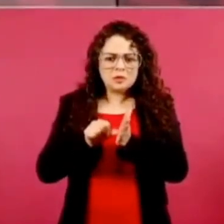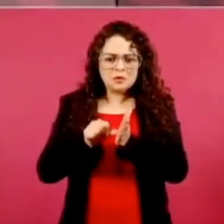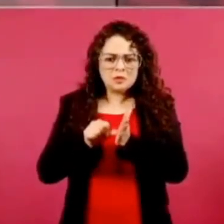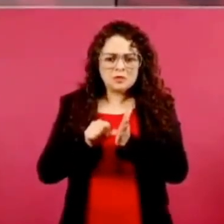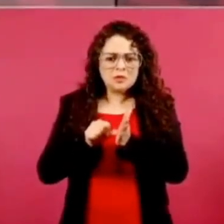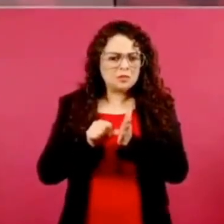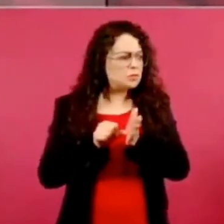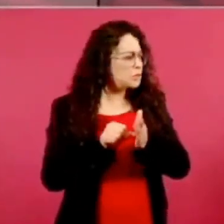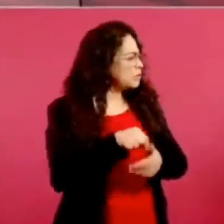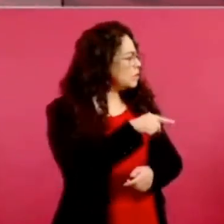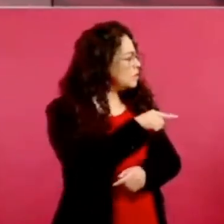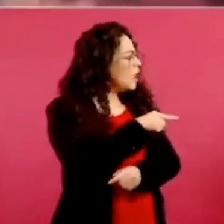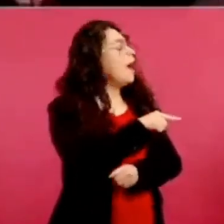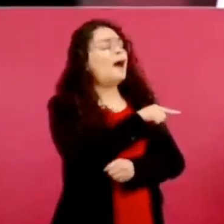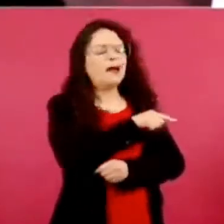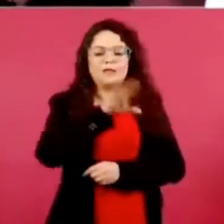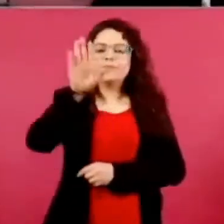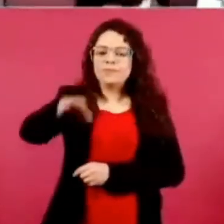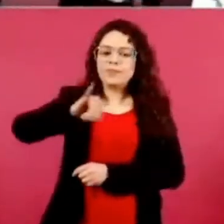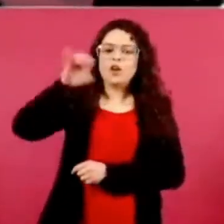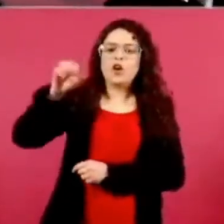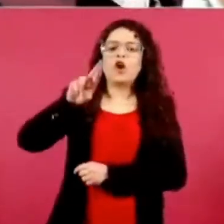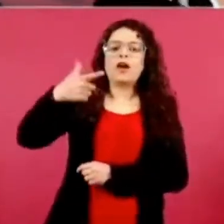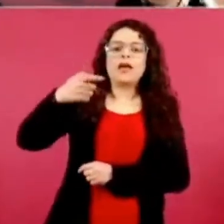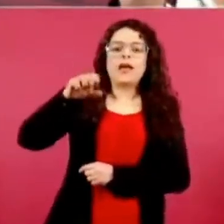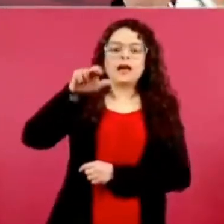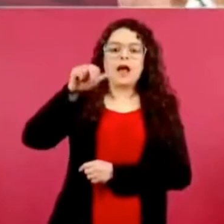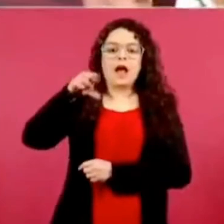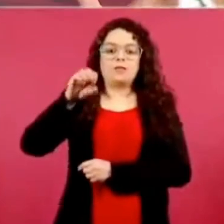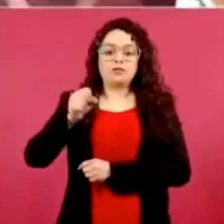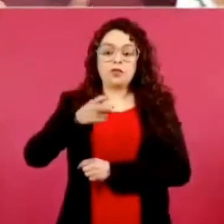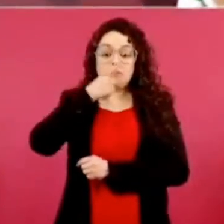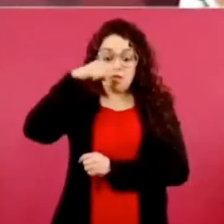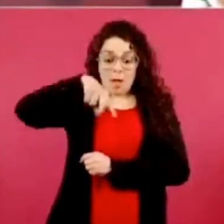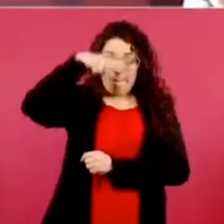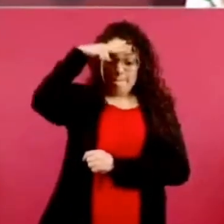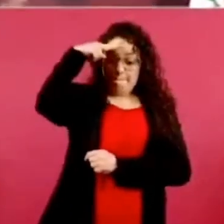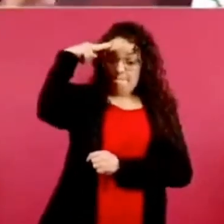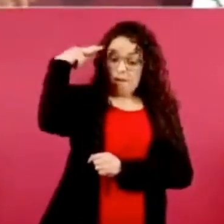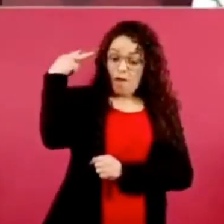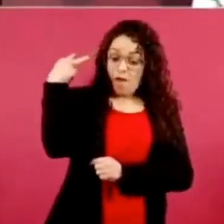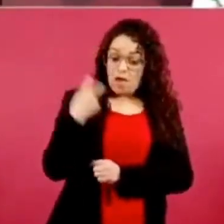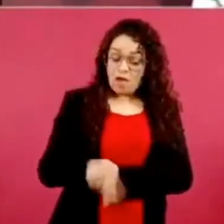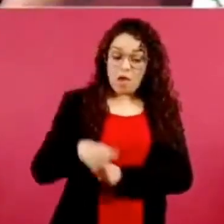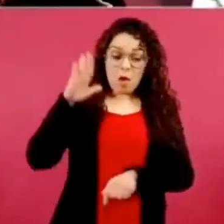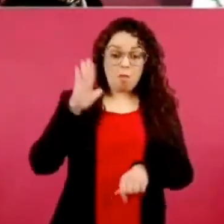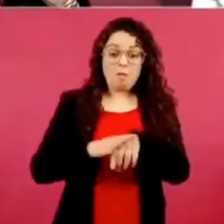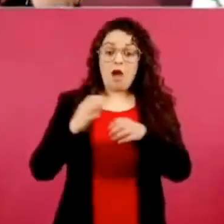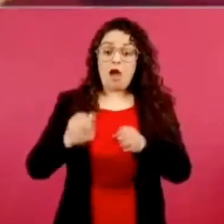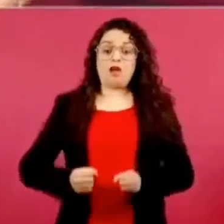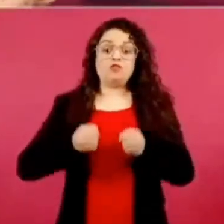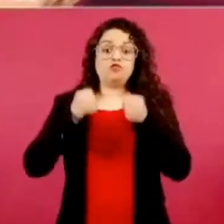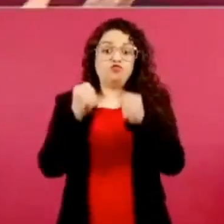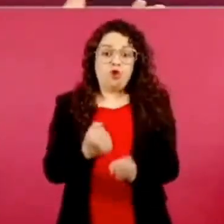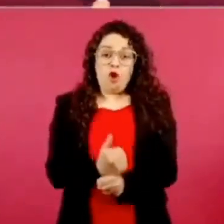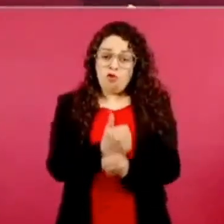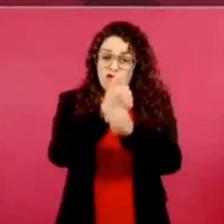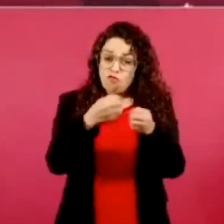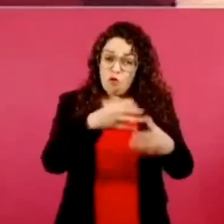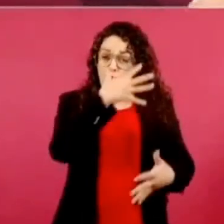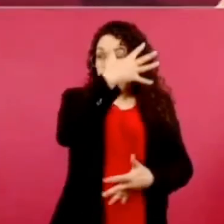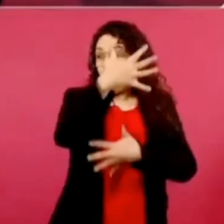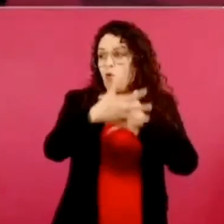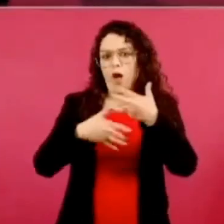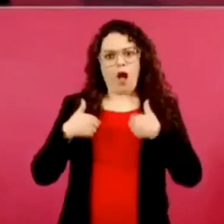Jorge Ramos, y dice, México es el país más violento. Yo no, primo